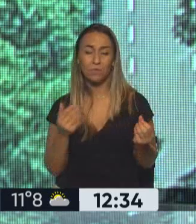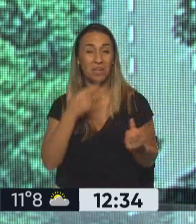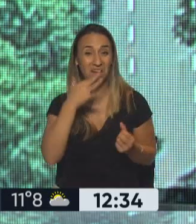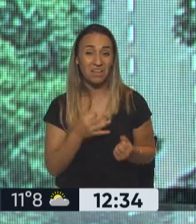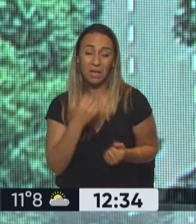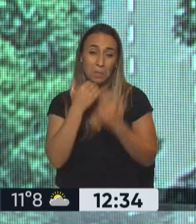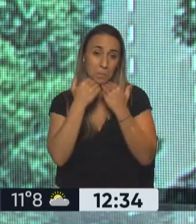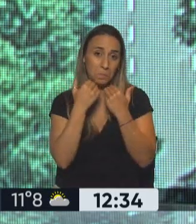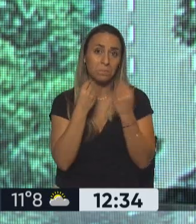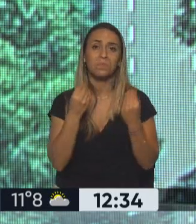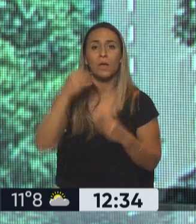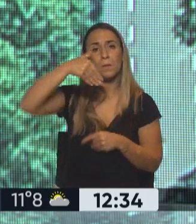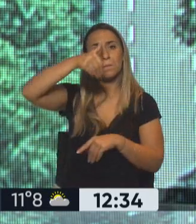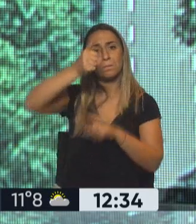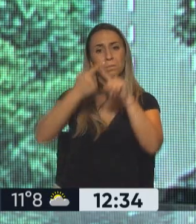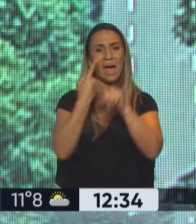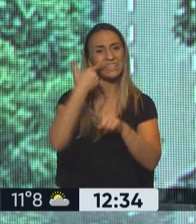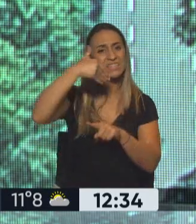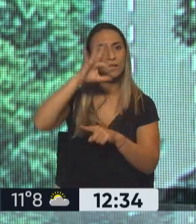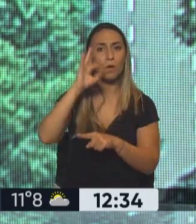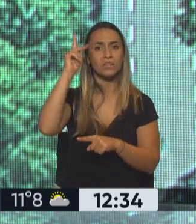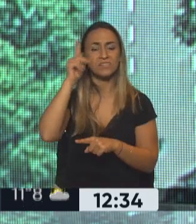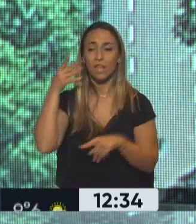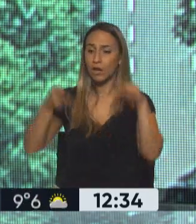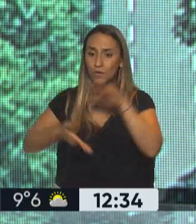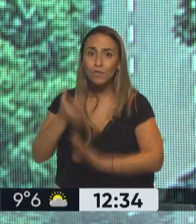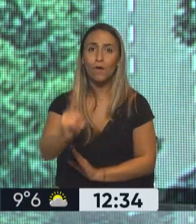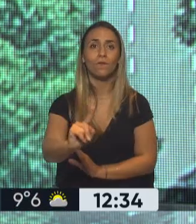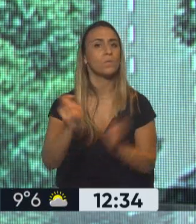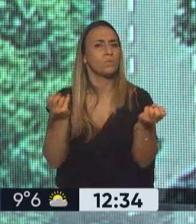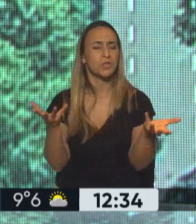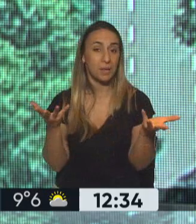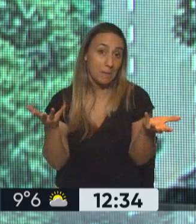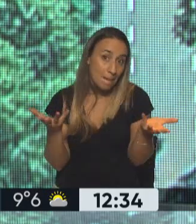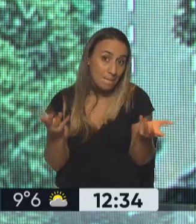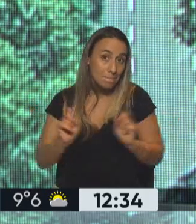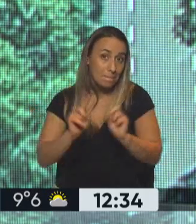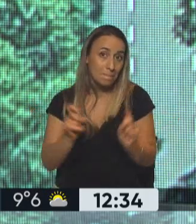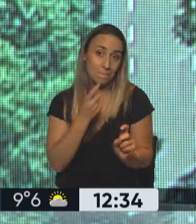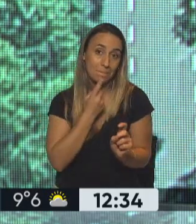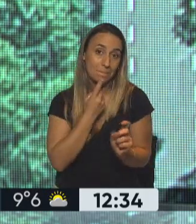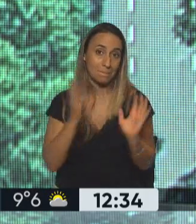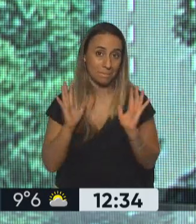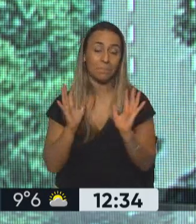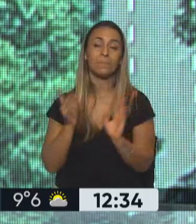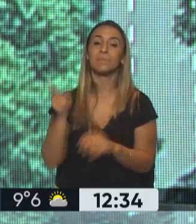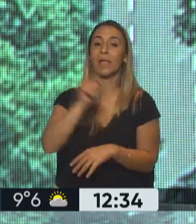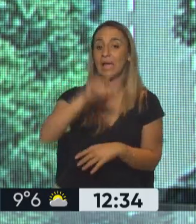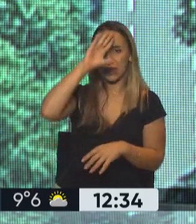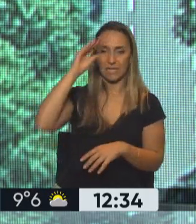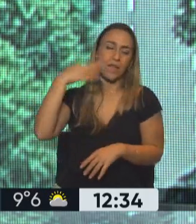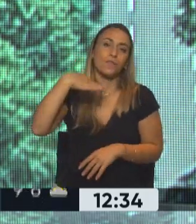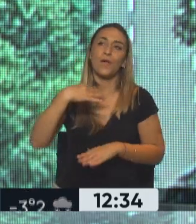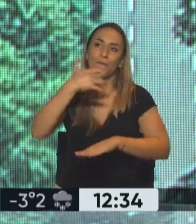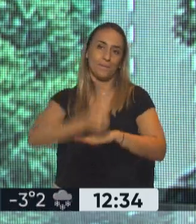qué Máximo Kirchner no estuvo. Me parece que la presencia de Cristina era institucional, ella no